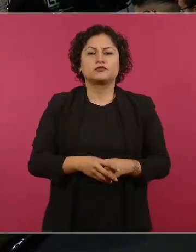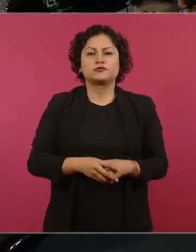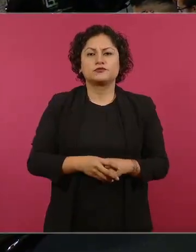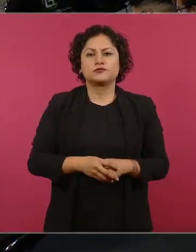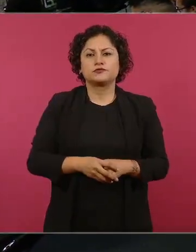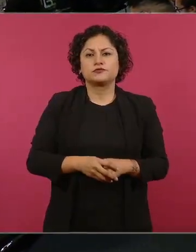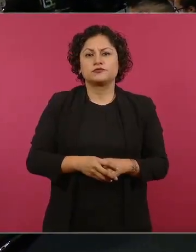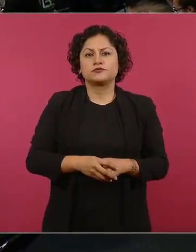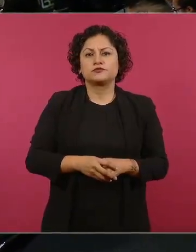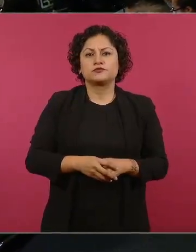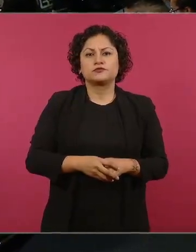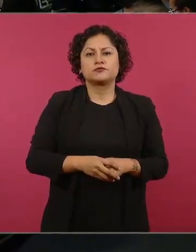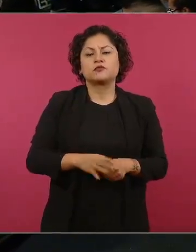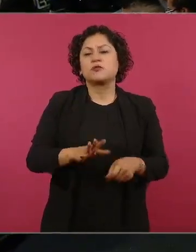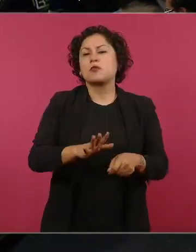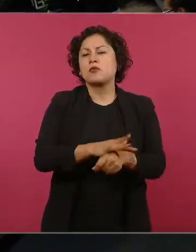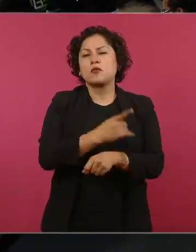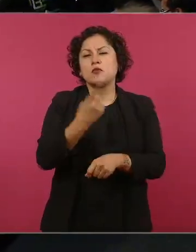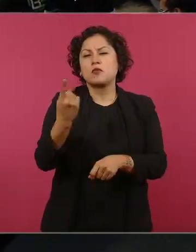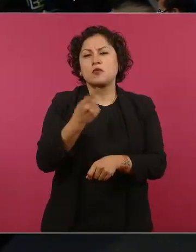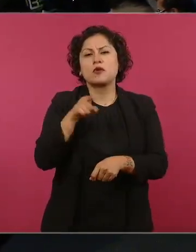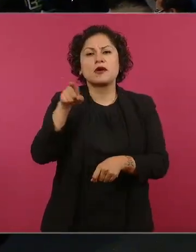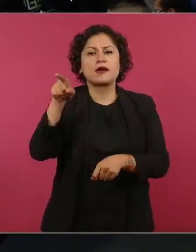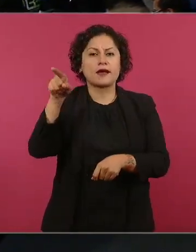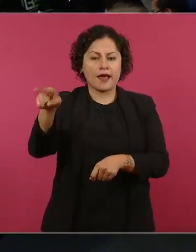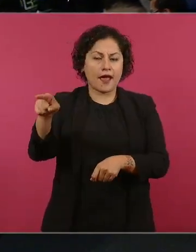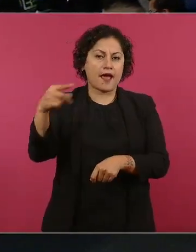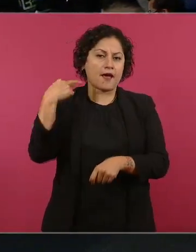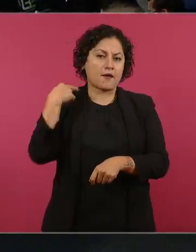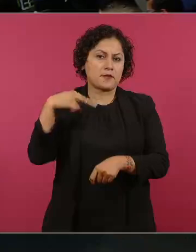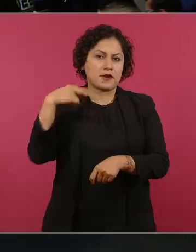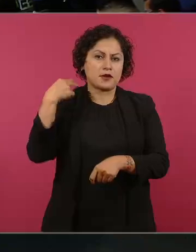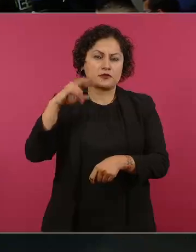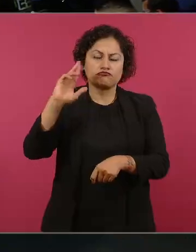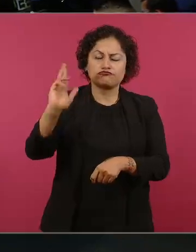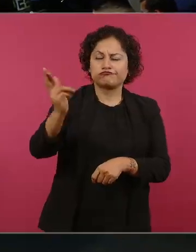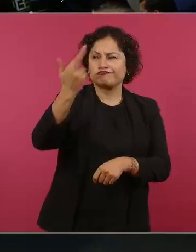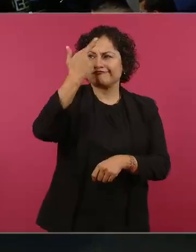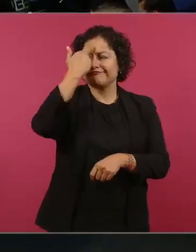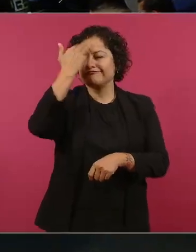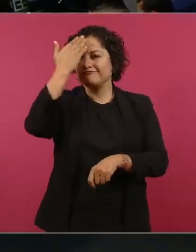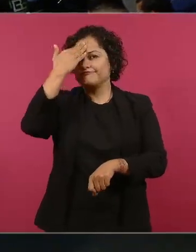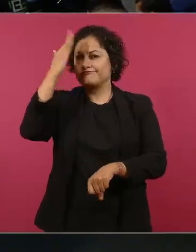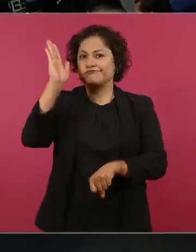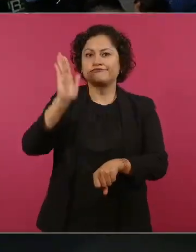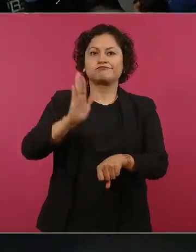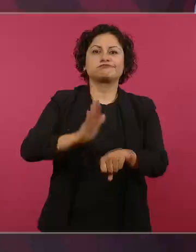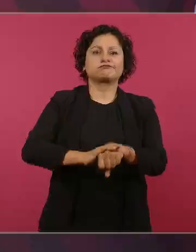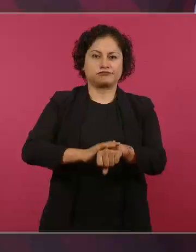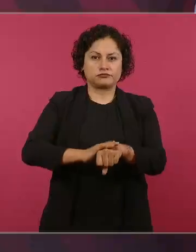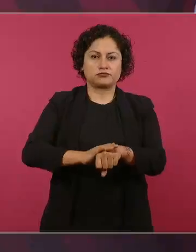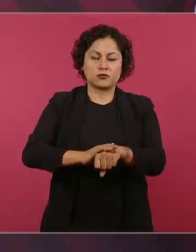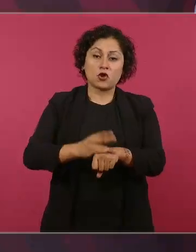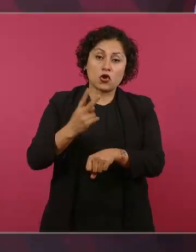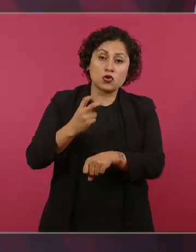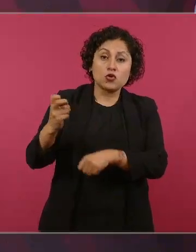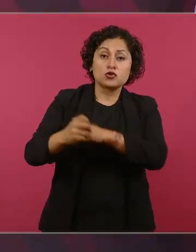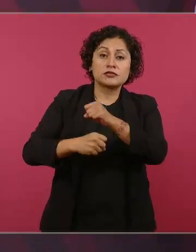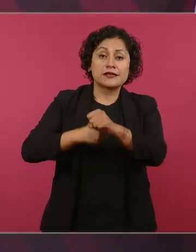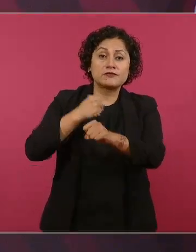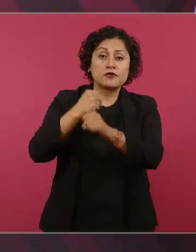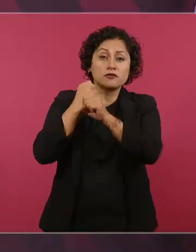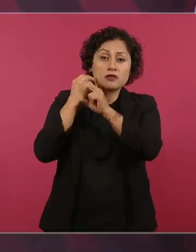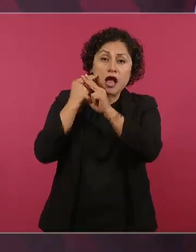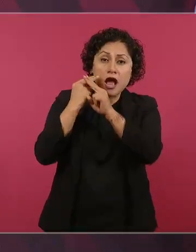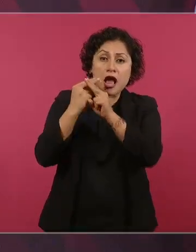conmemoraron los 110 años de la segunda invasión de Estados Unidos a México,